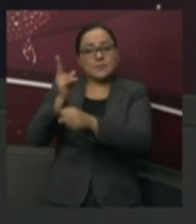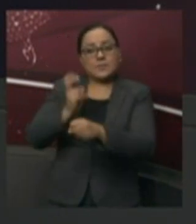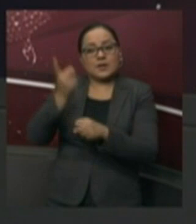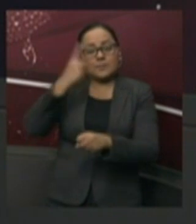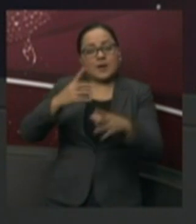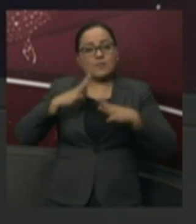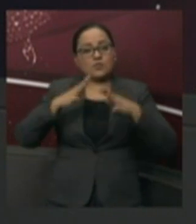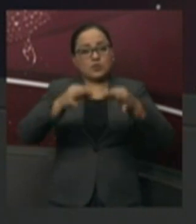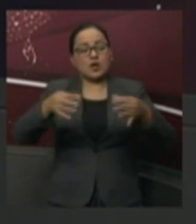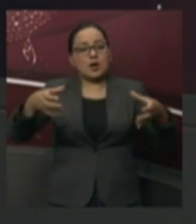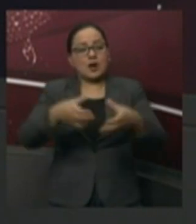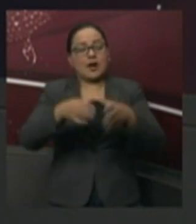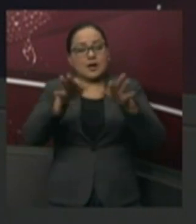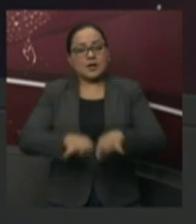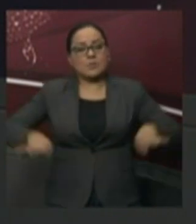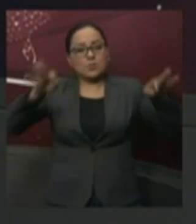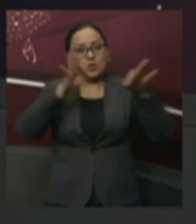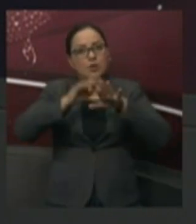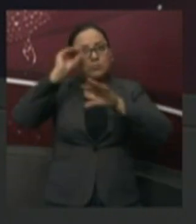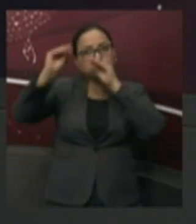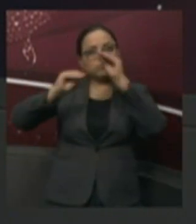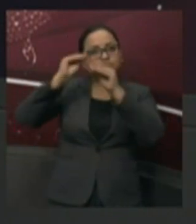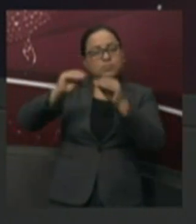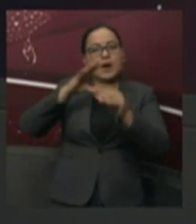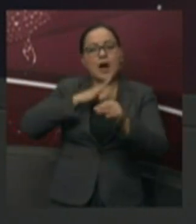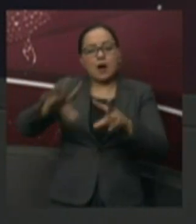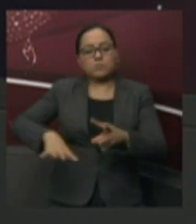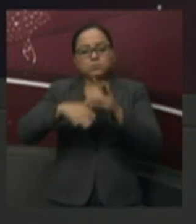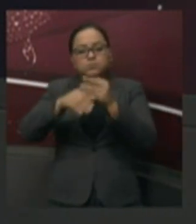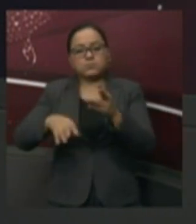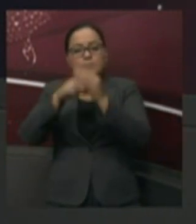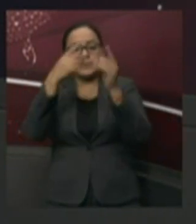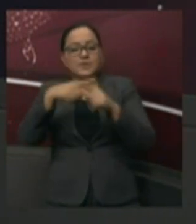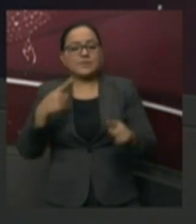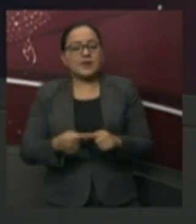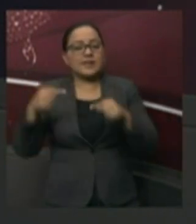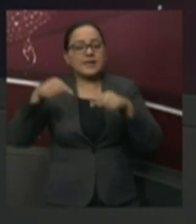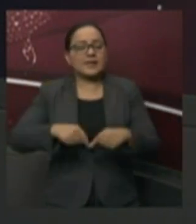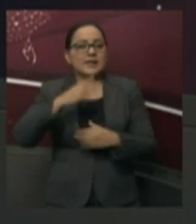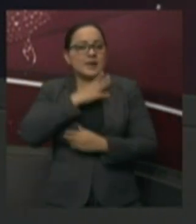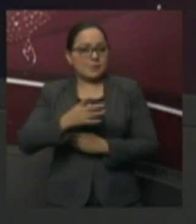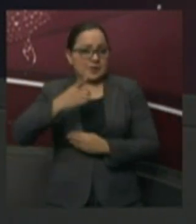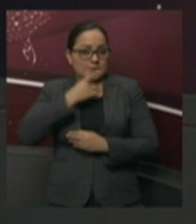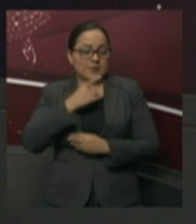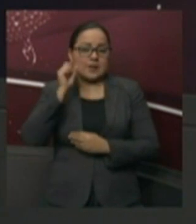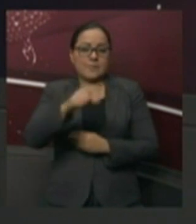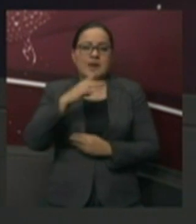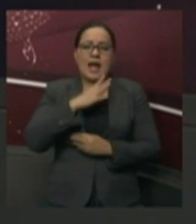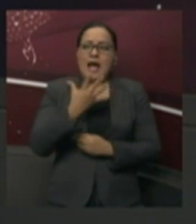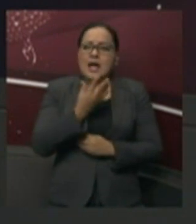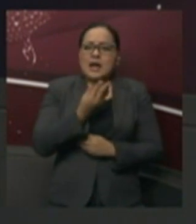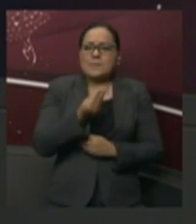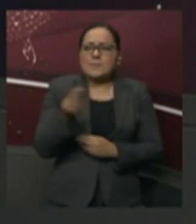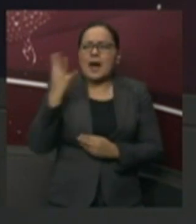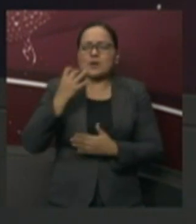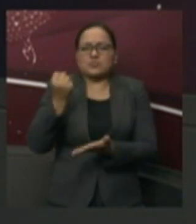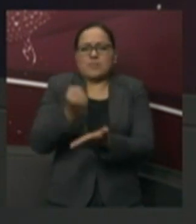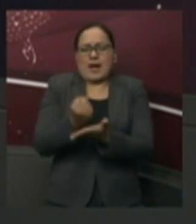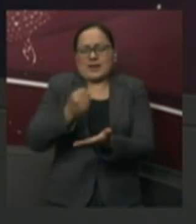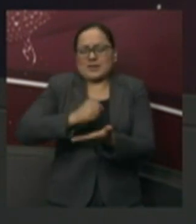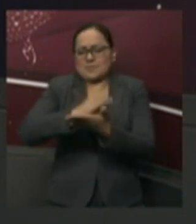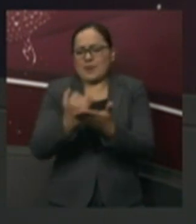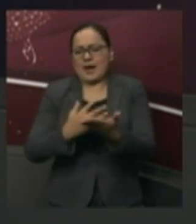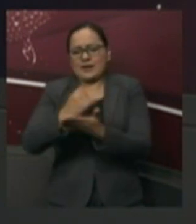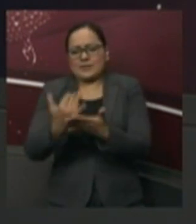crear esta magna obra que ahora acompaña a otras tantas que hay en la Cámara de Diputados, además de otros símbolos. Generalmente el